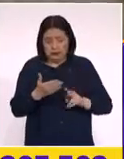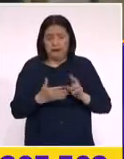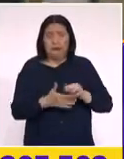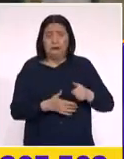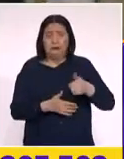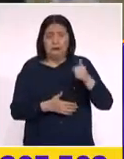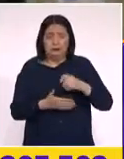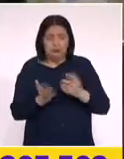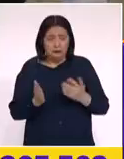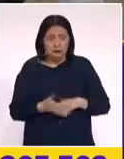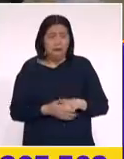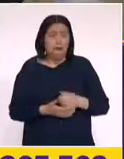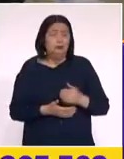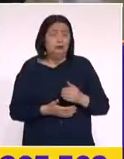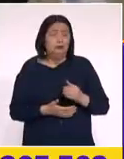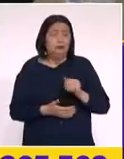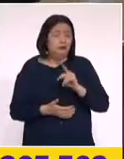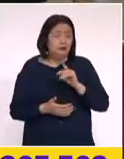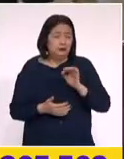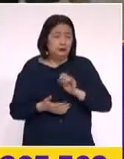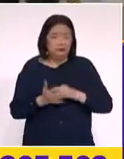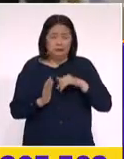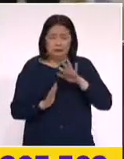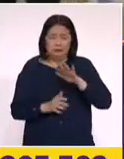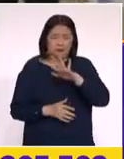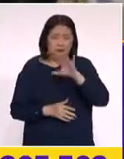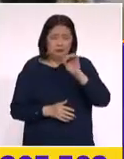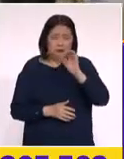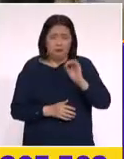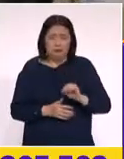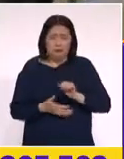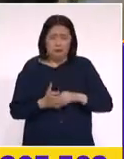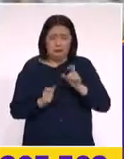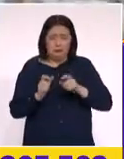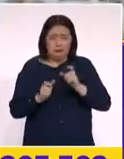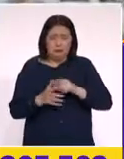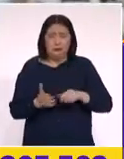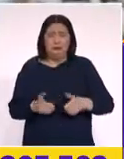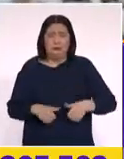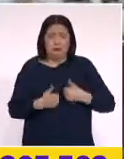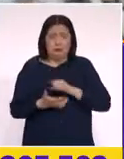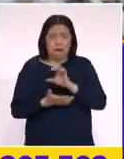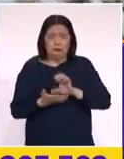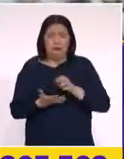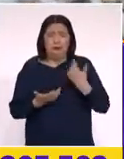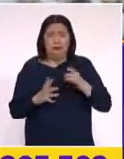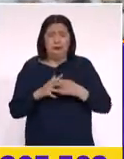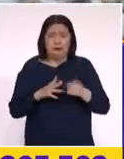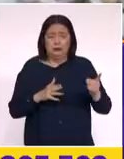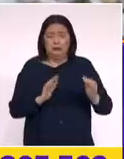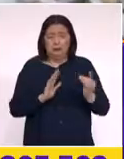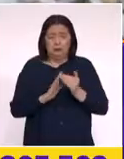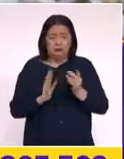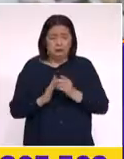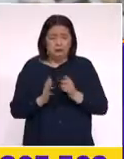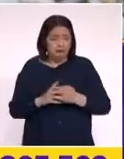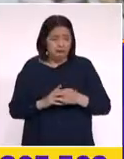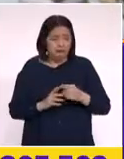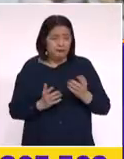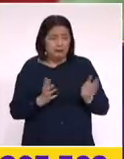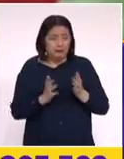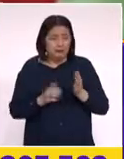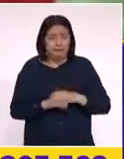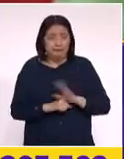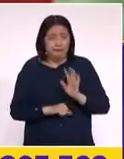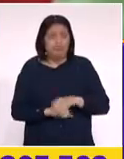autoridades de Kiev, estiman que un poco más del 50% de los habitantes de la capital han abandonado sus casas y han escapado de la